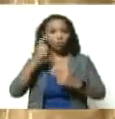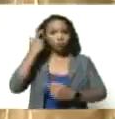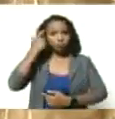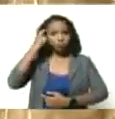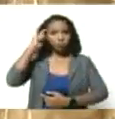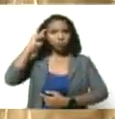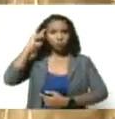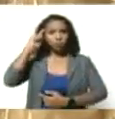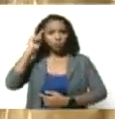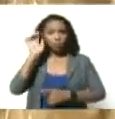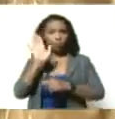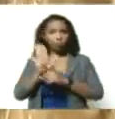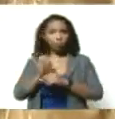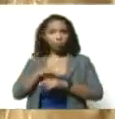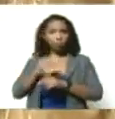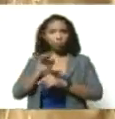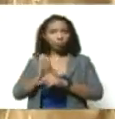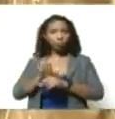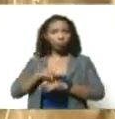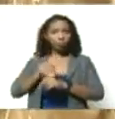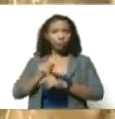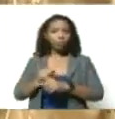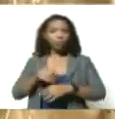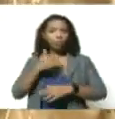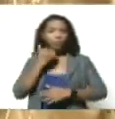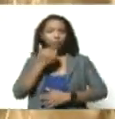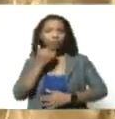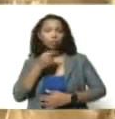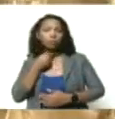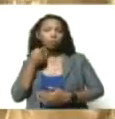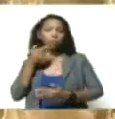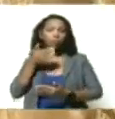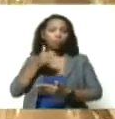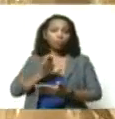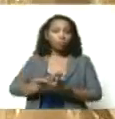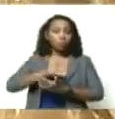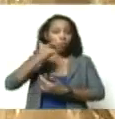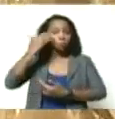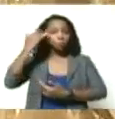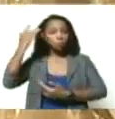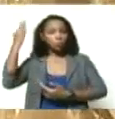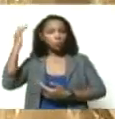al acariciarte que casi morí al soñarte.